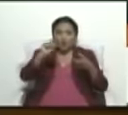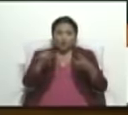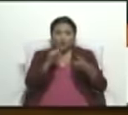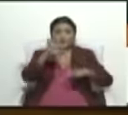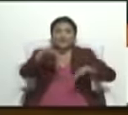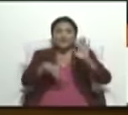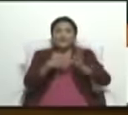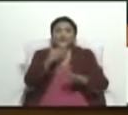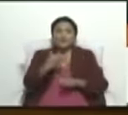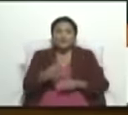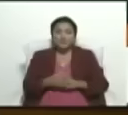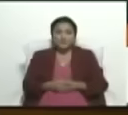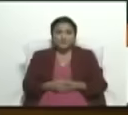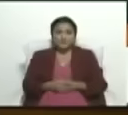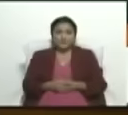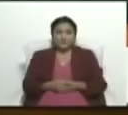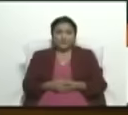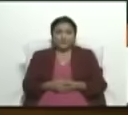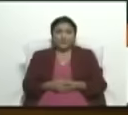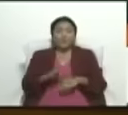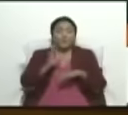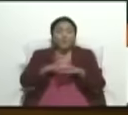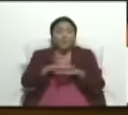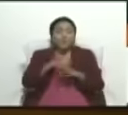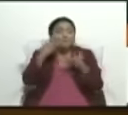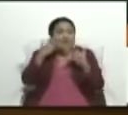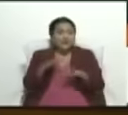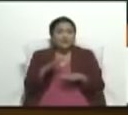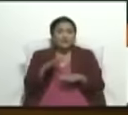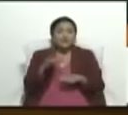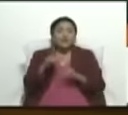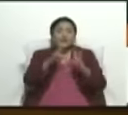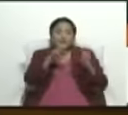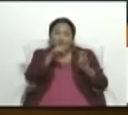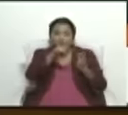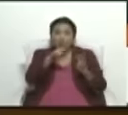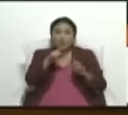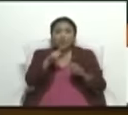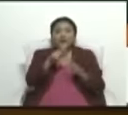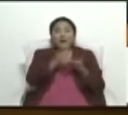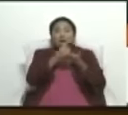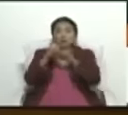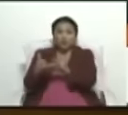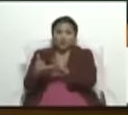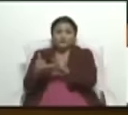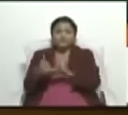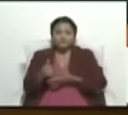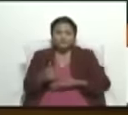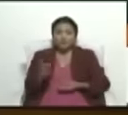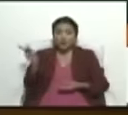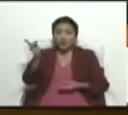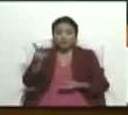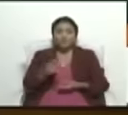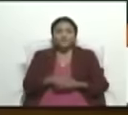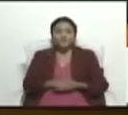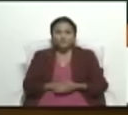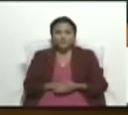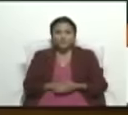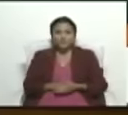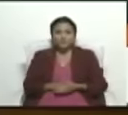de diciembre, por ser, según lo recabado para ese momento, cómplice del delito de este doble